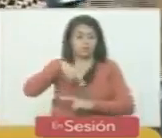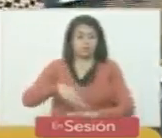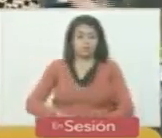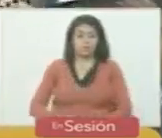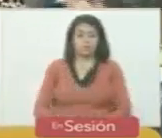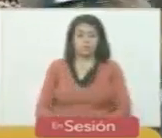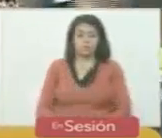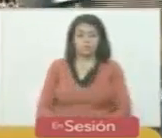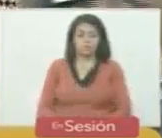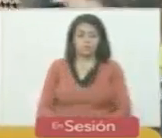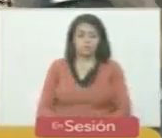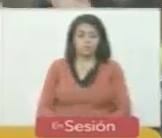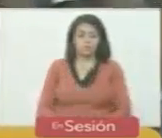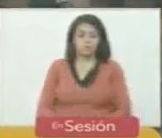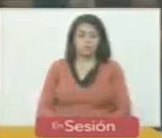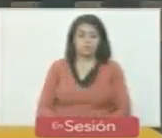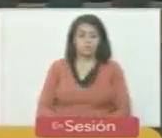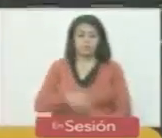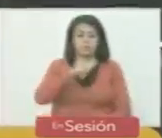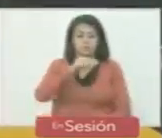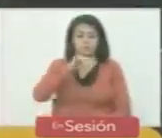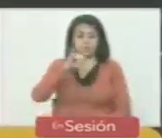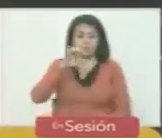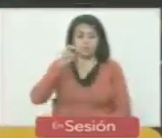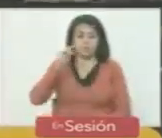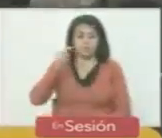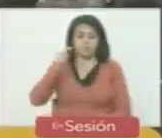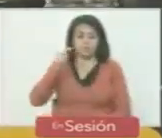revolucionario. Nilson,